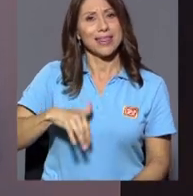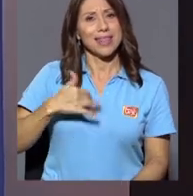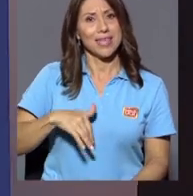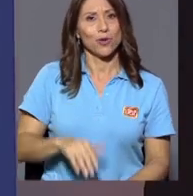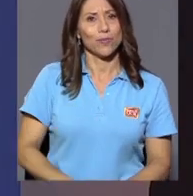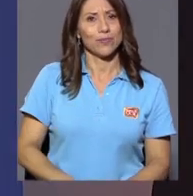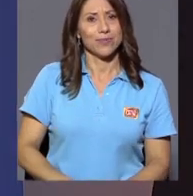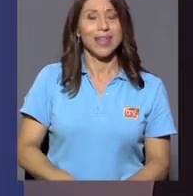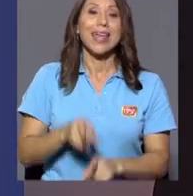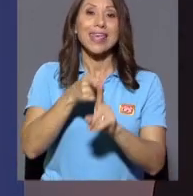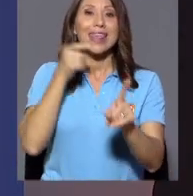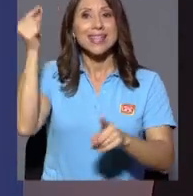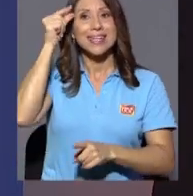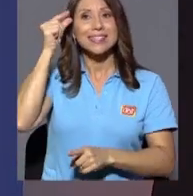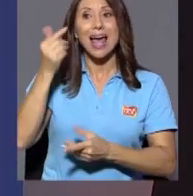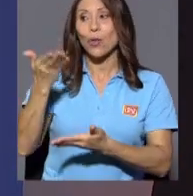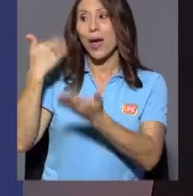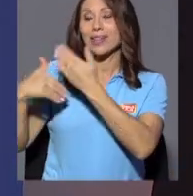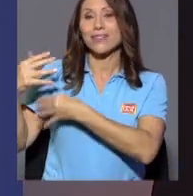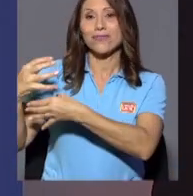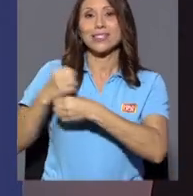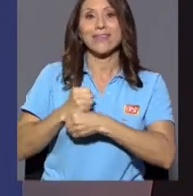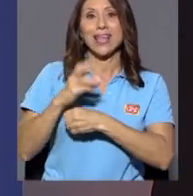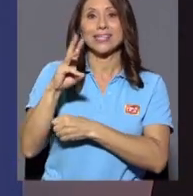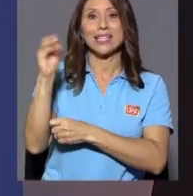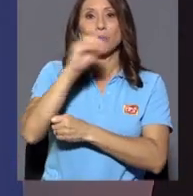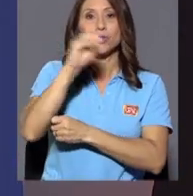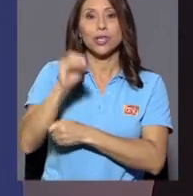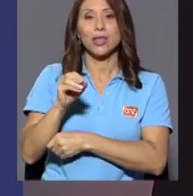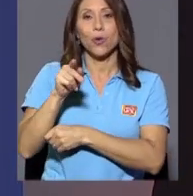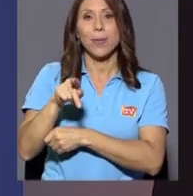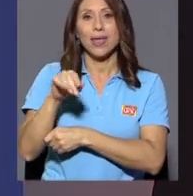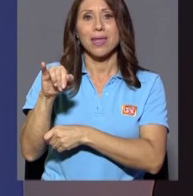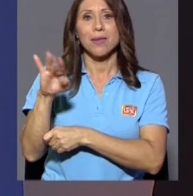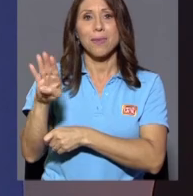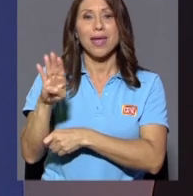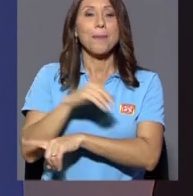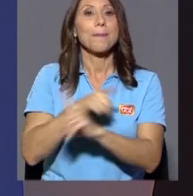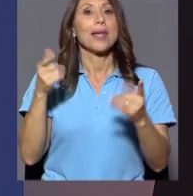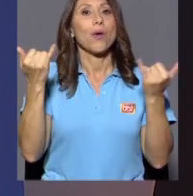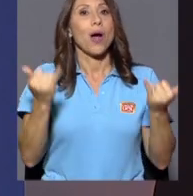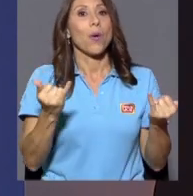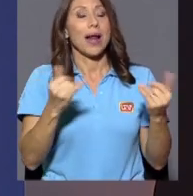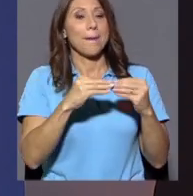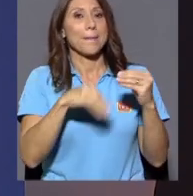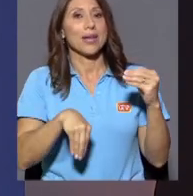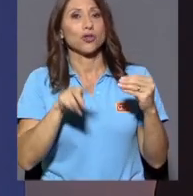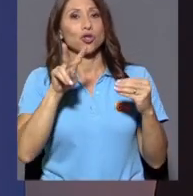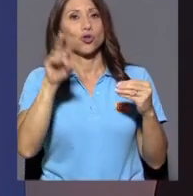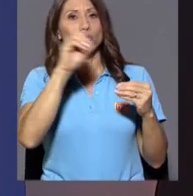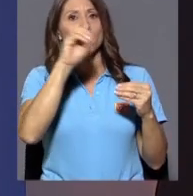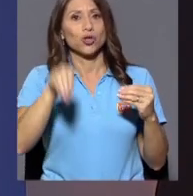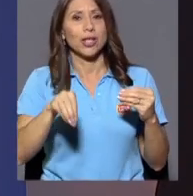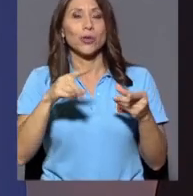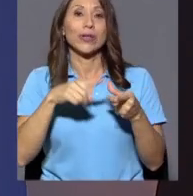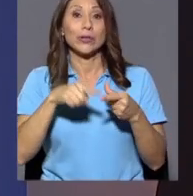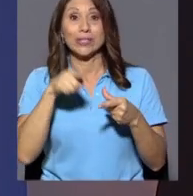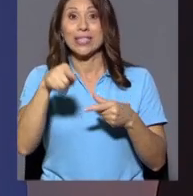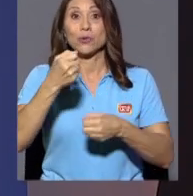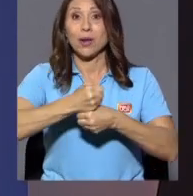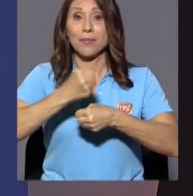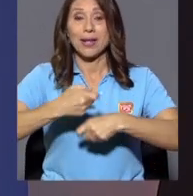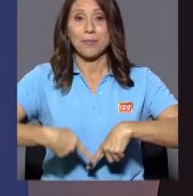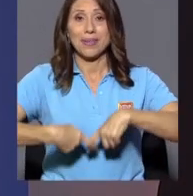que recibía desde el estado un 6 por ciento y de repente ahora cuenta con menos de un 2% así que esa es una teoría